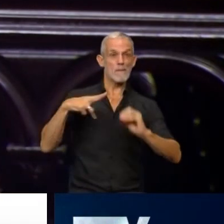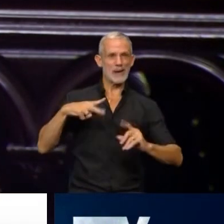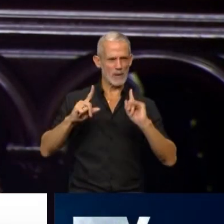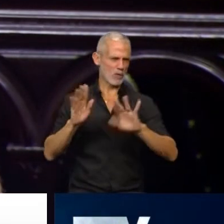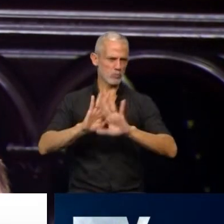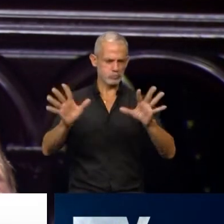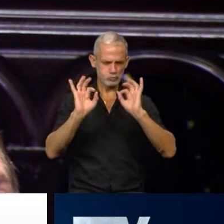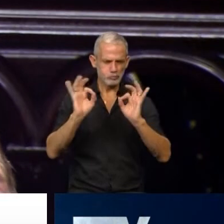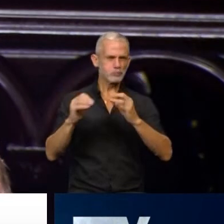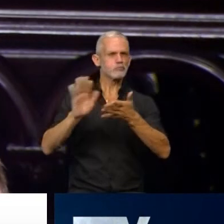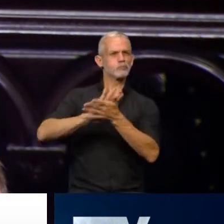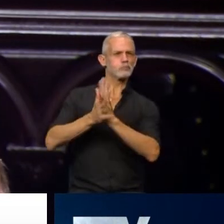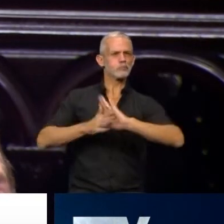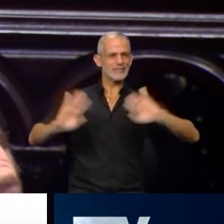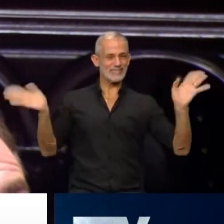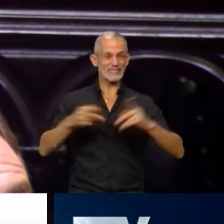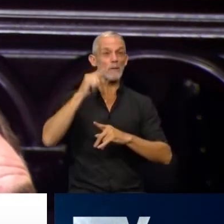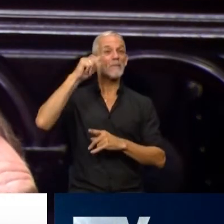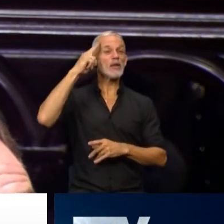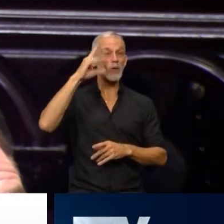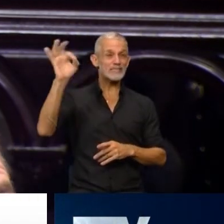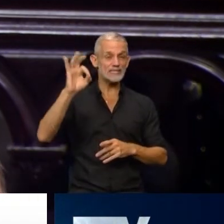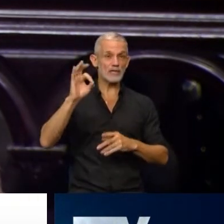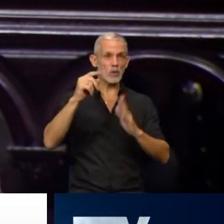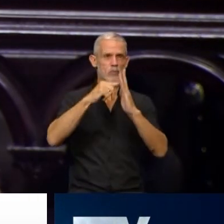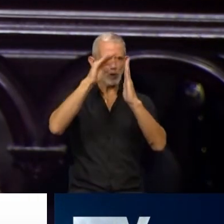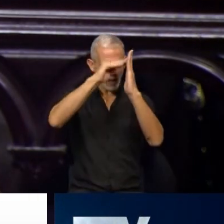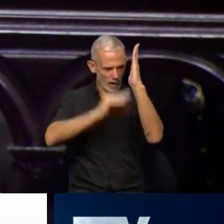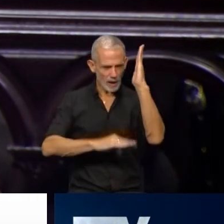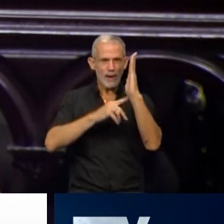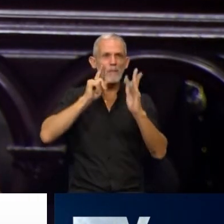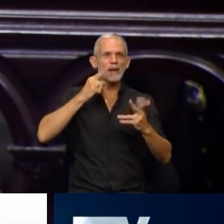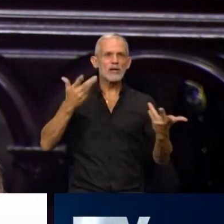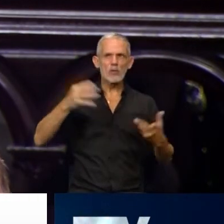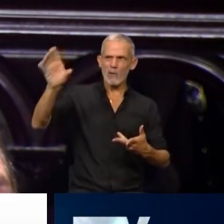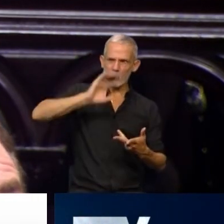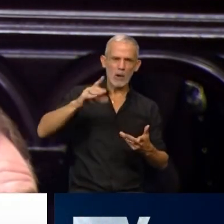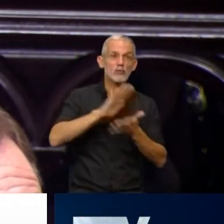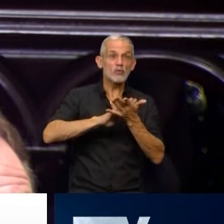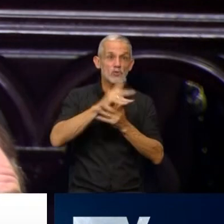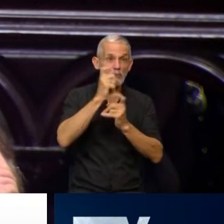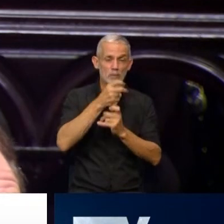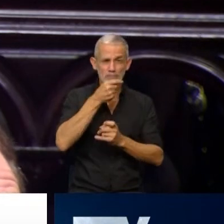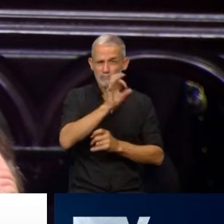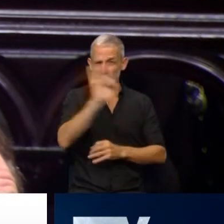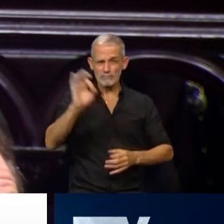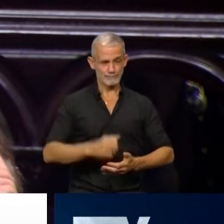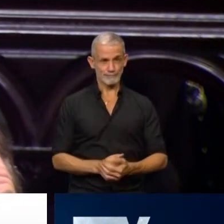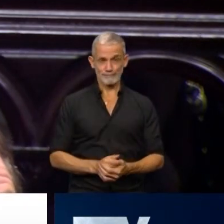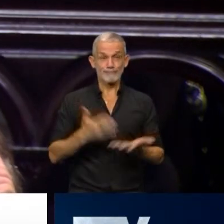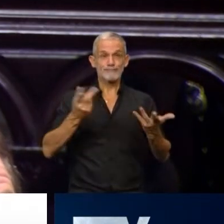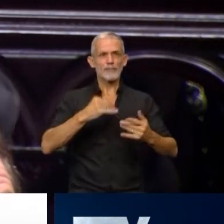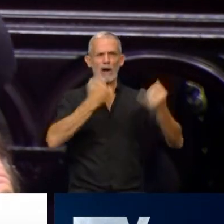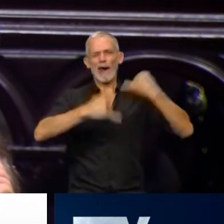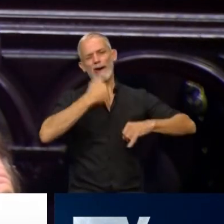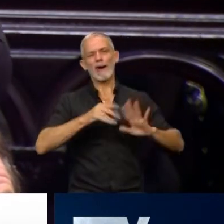privado. Tenemos 1.900 puntos de riesgo y no se solucionó ningún problema. Se nos